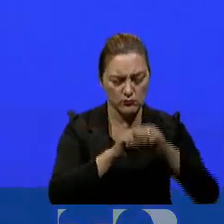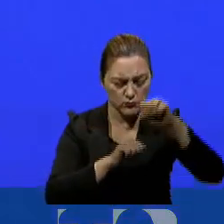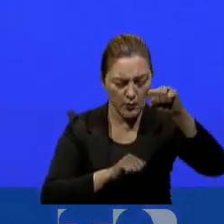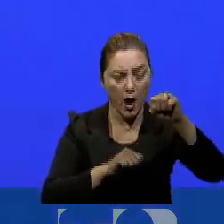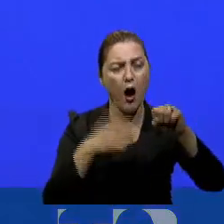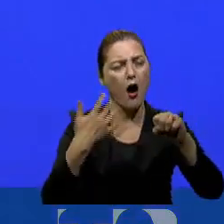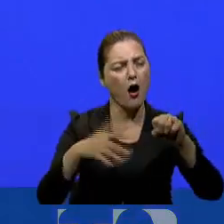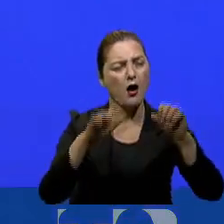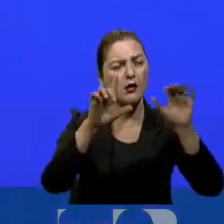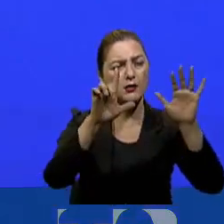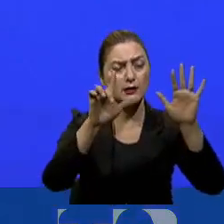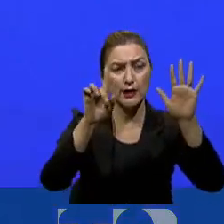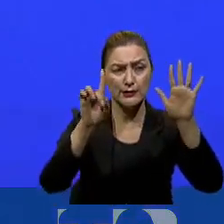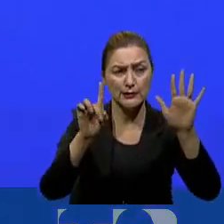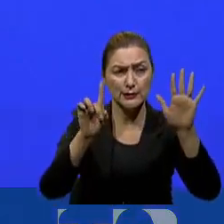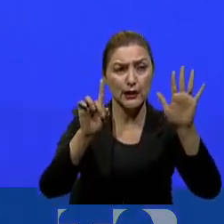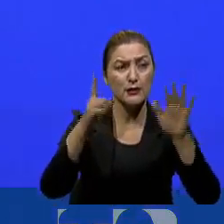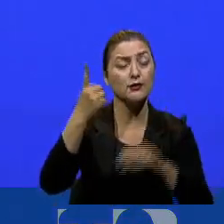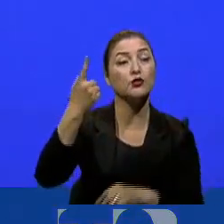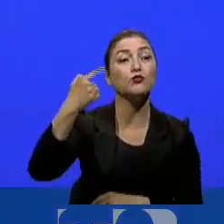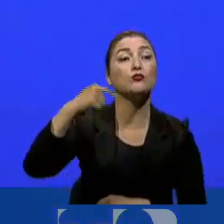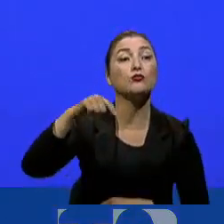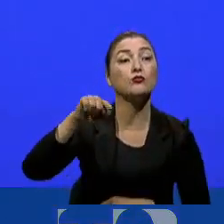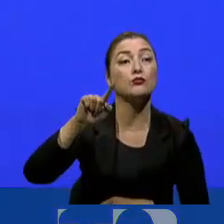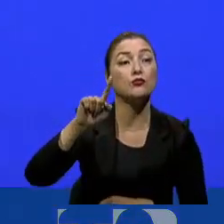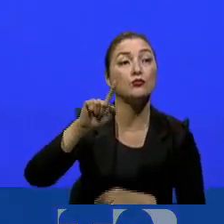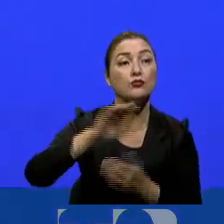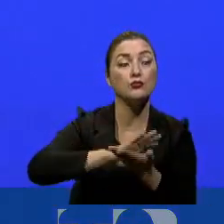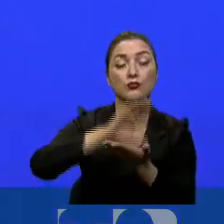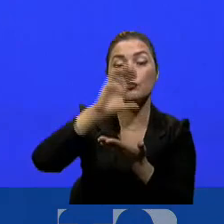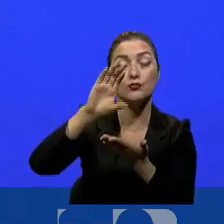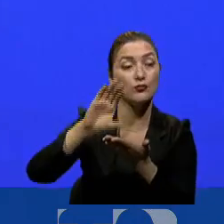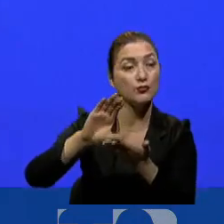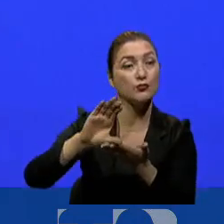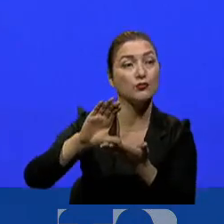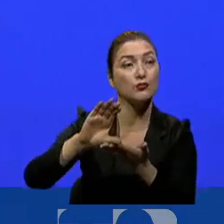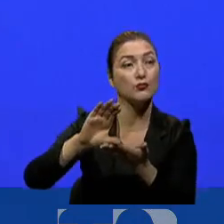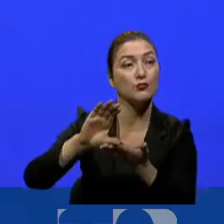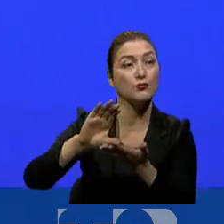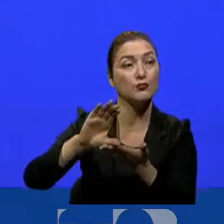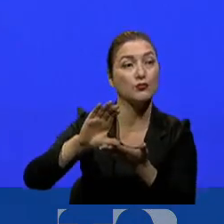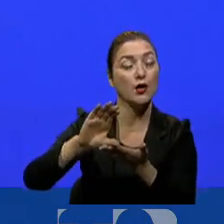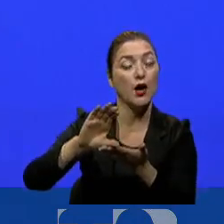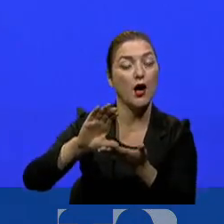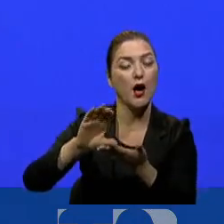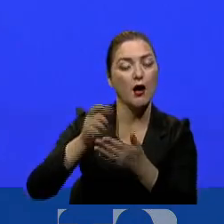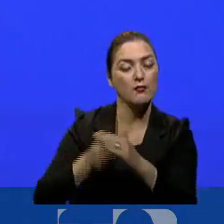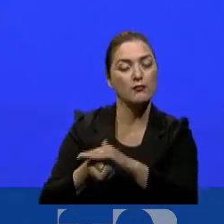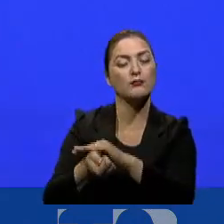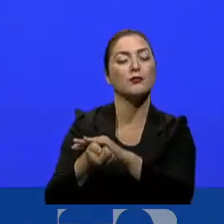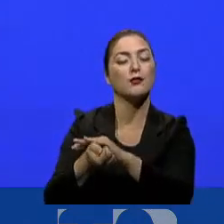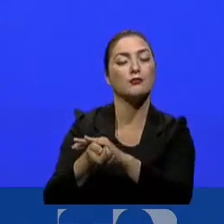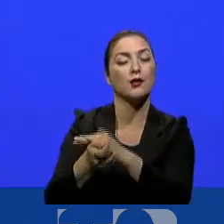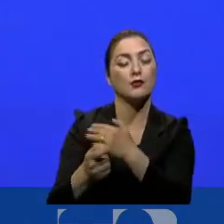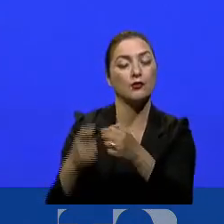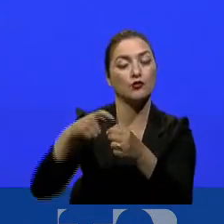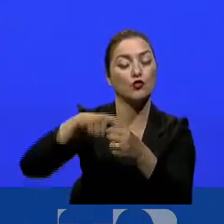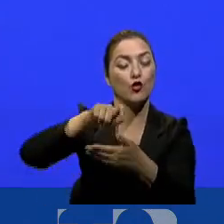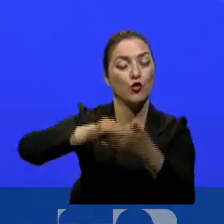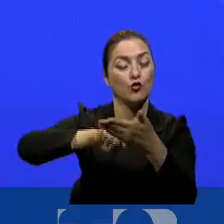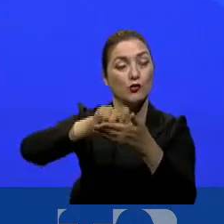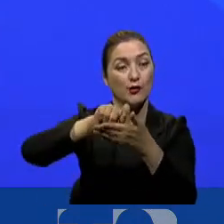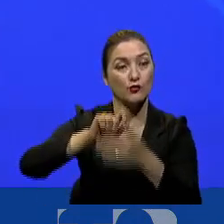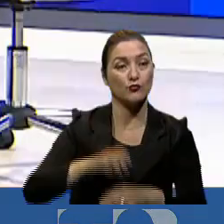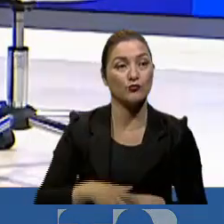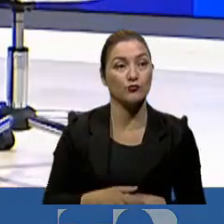76 millones que fueron entregadas como comisión por la suscripción de ese contrato. Arrancó